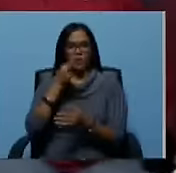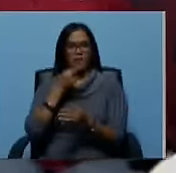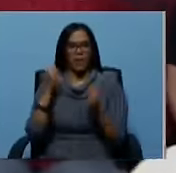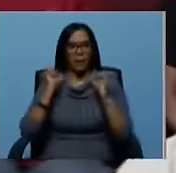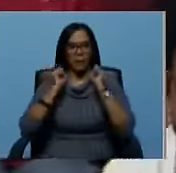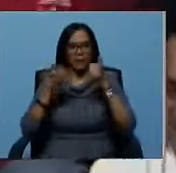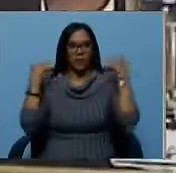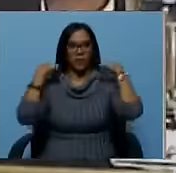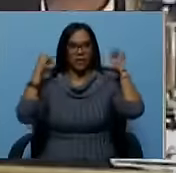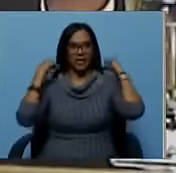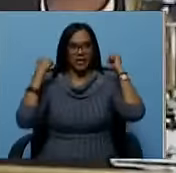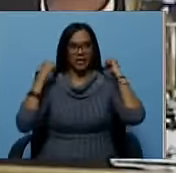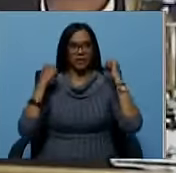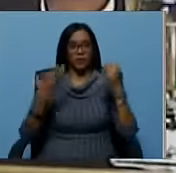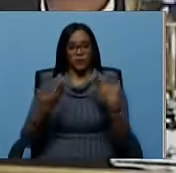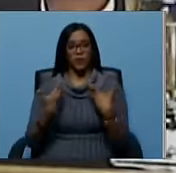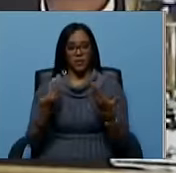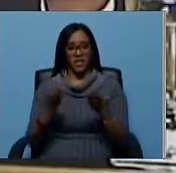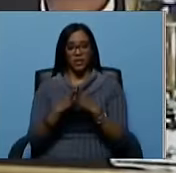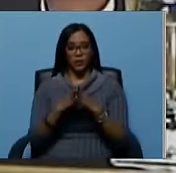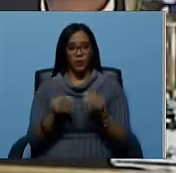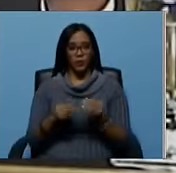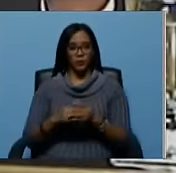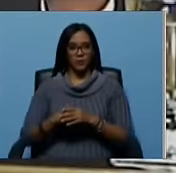A uno le llega todo, ¿no?